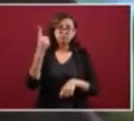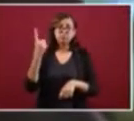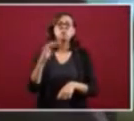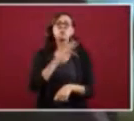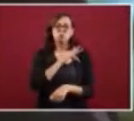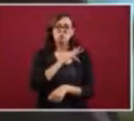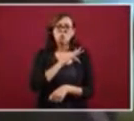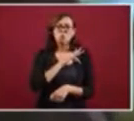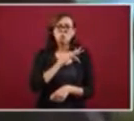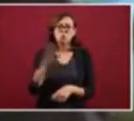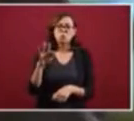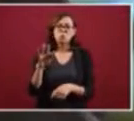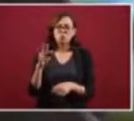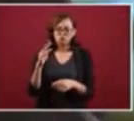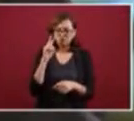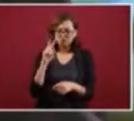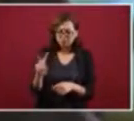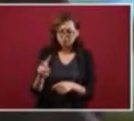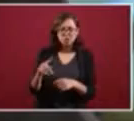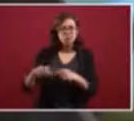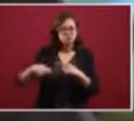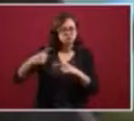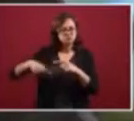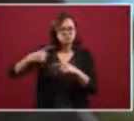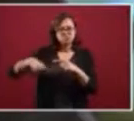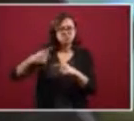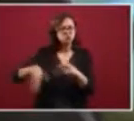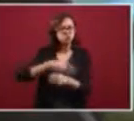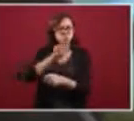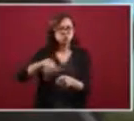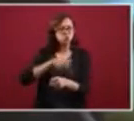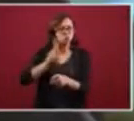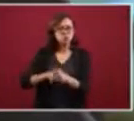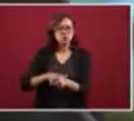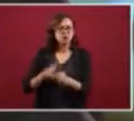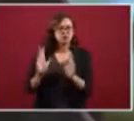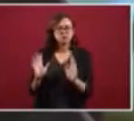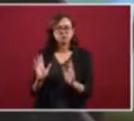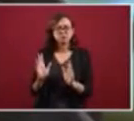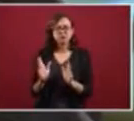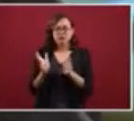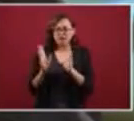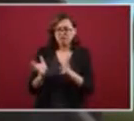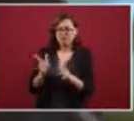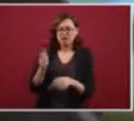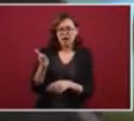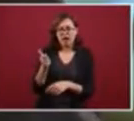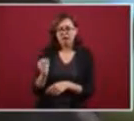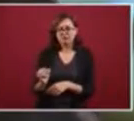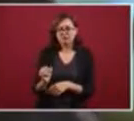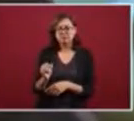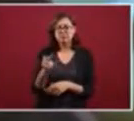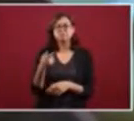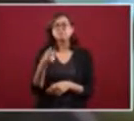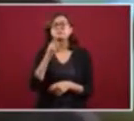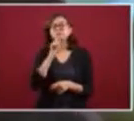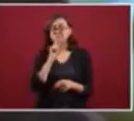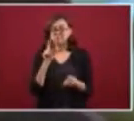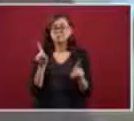los desgastes propios de una ingestión de objetos, sino que